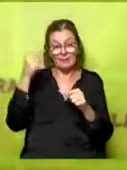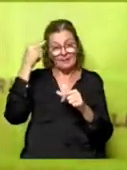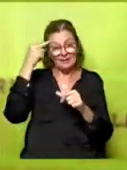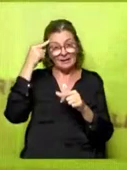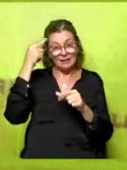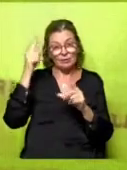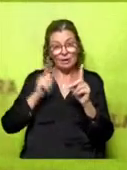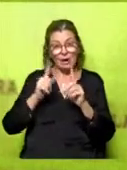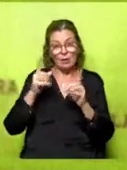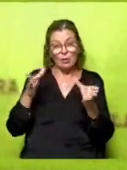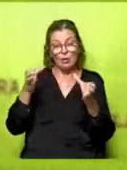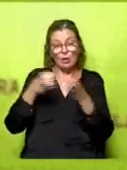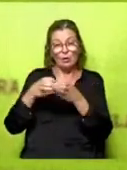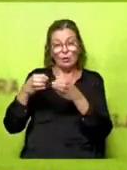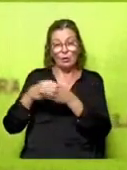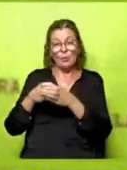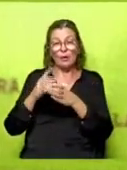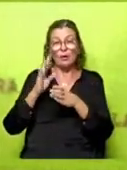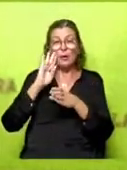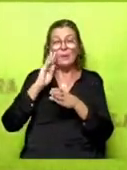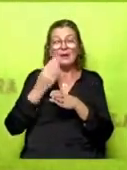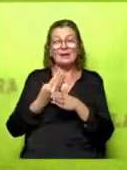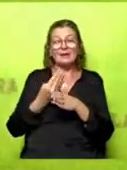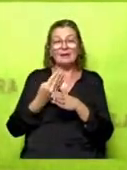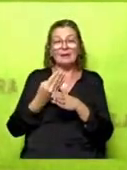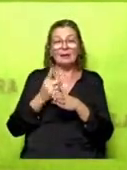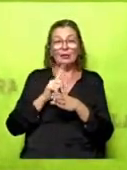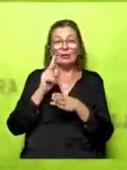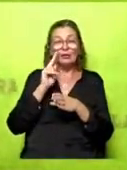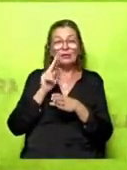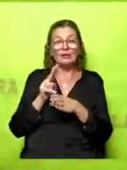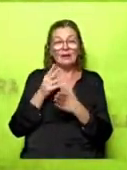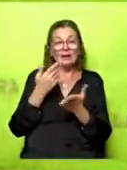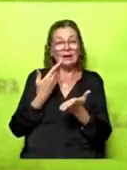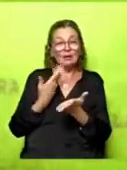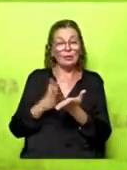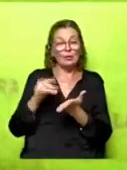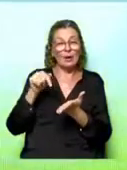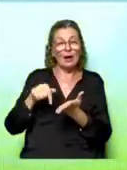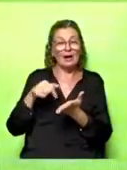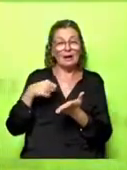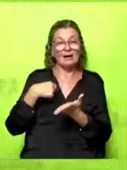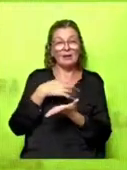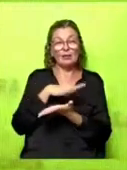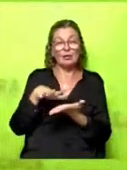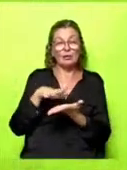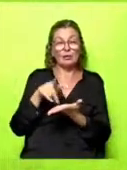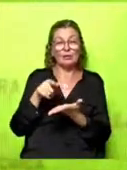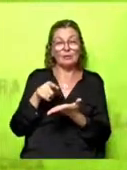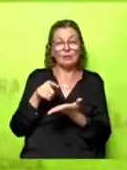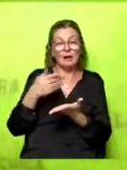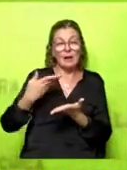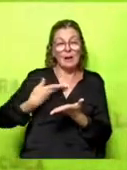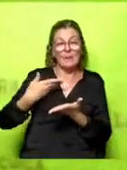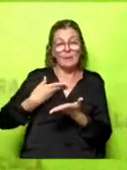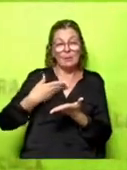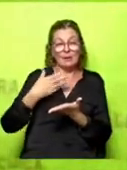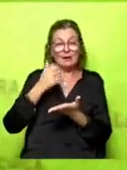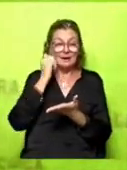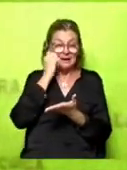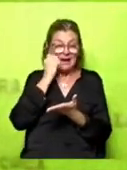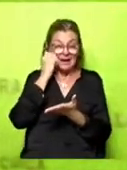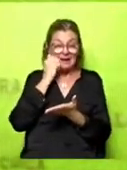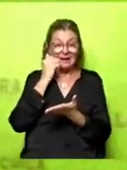algunos colectivos que nos parece que están sumamente invisibilizados, excluidos en esta sociedad, que son las mujeres